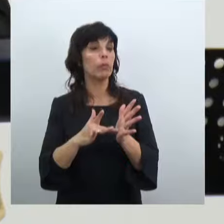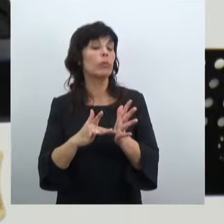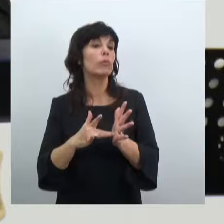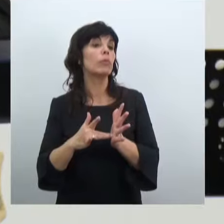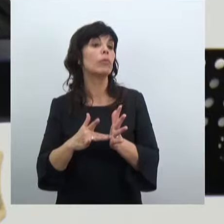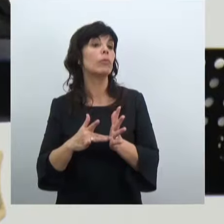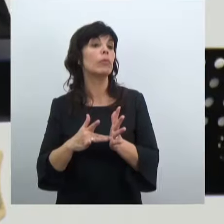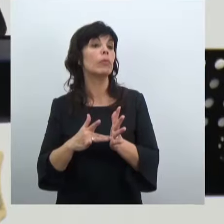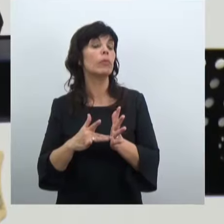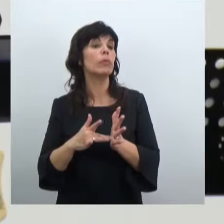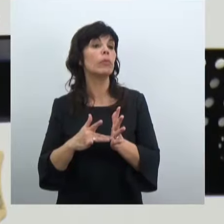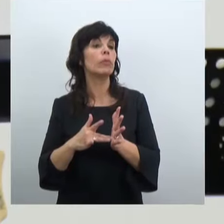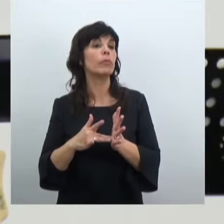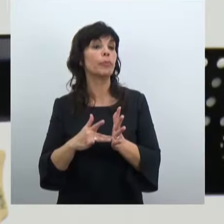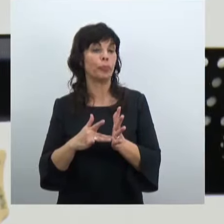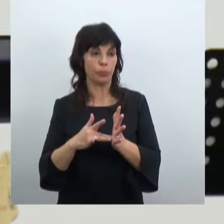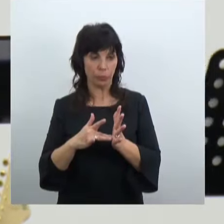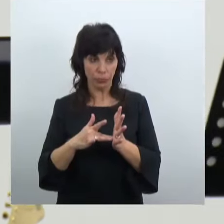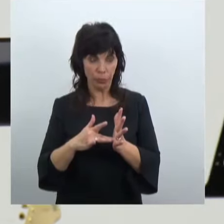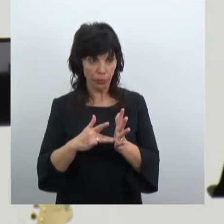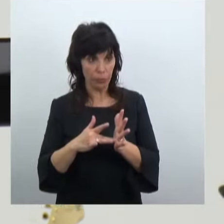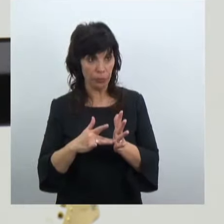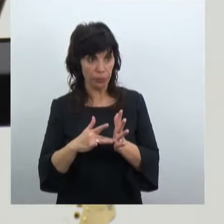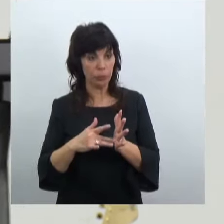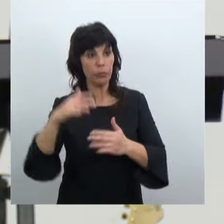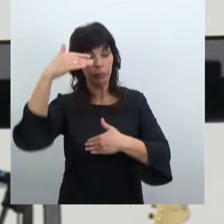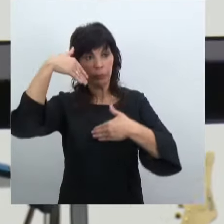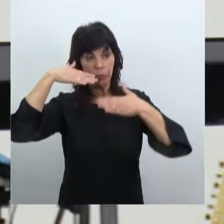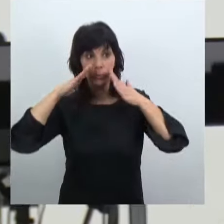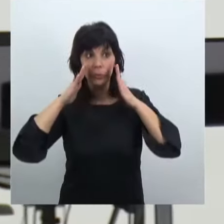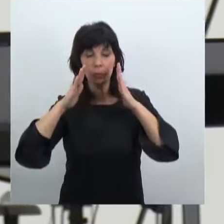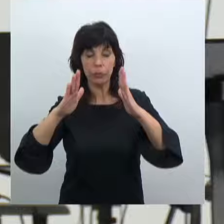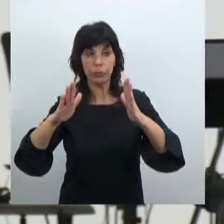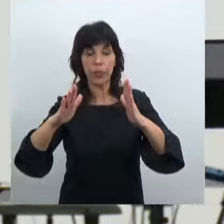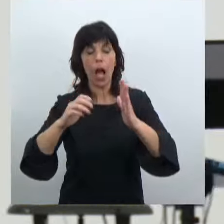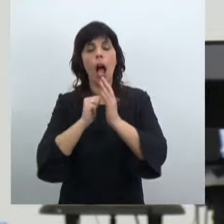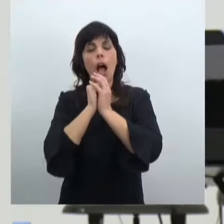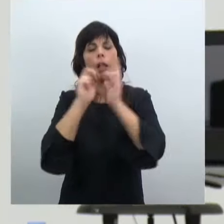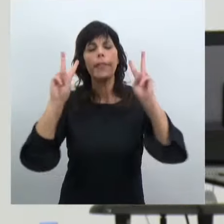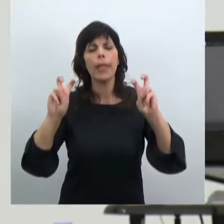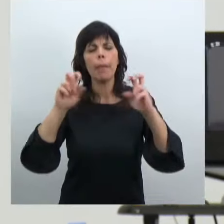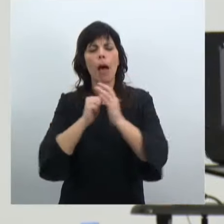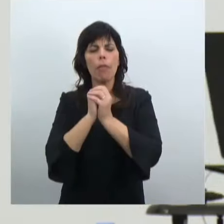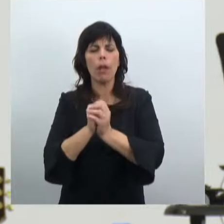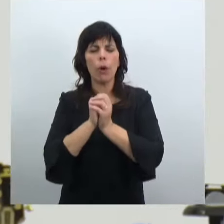el Señor Jesucristo 35 veces, atención, habló, enseñó,